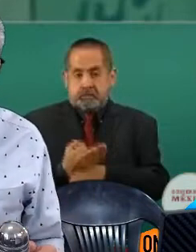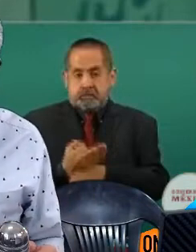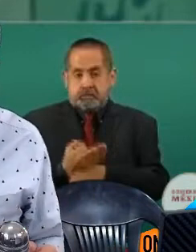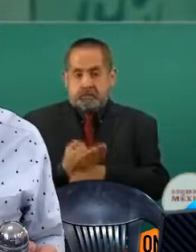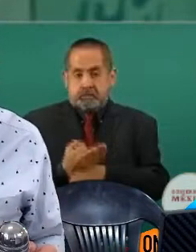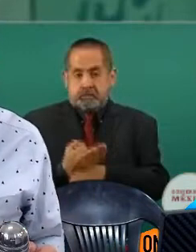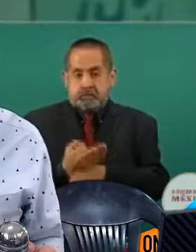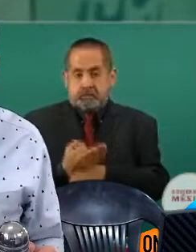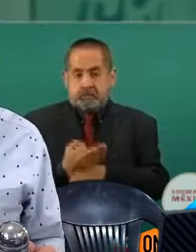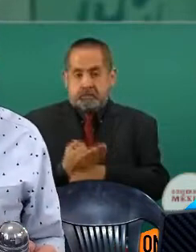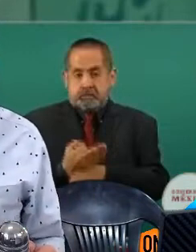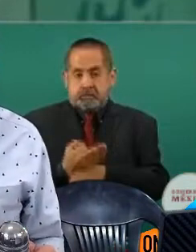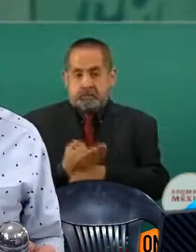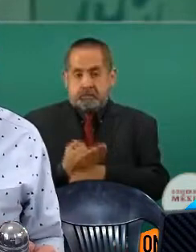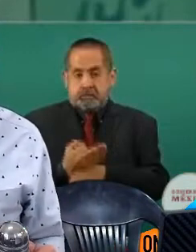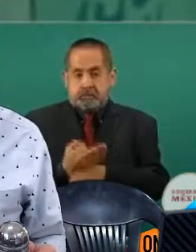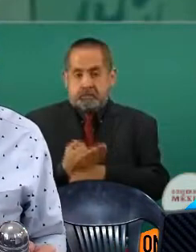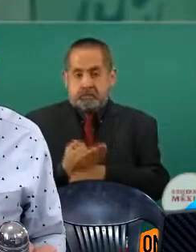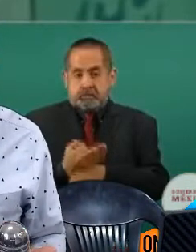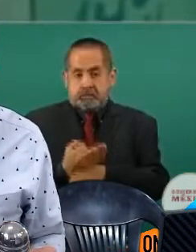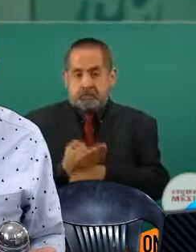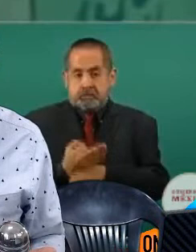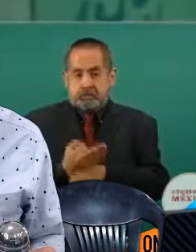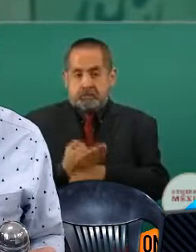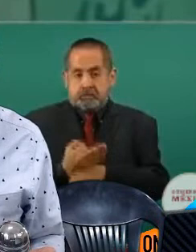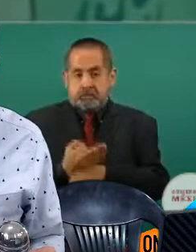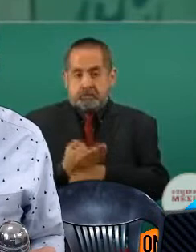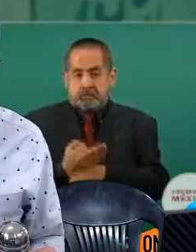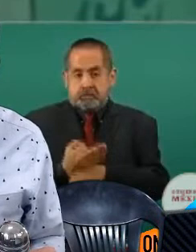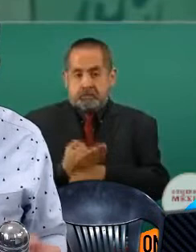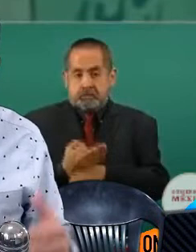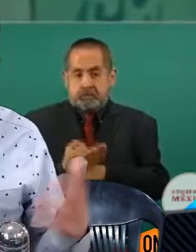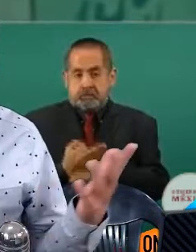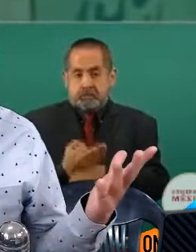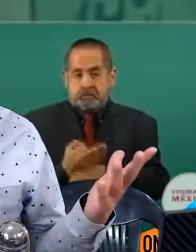ofrecen, desgraciadamente, es